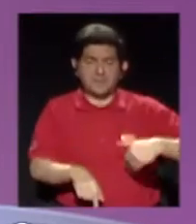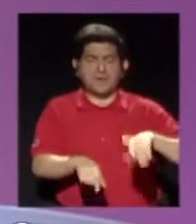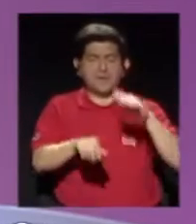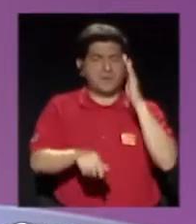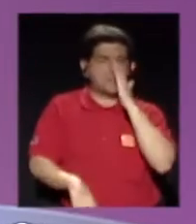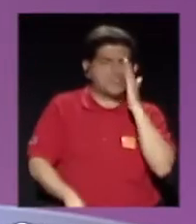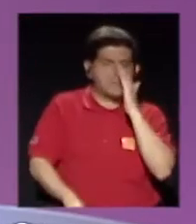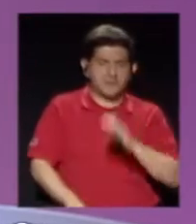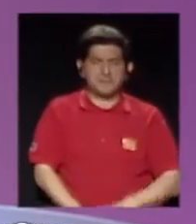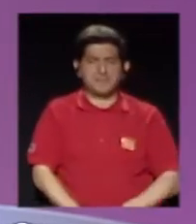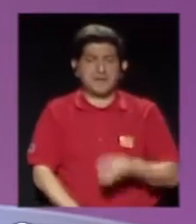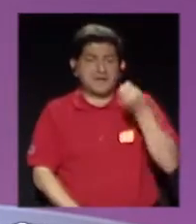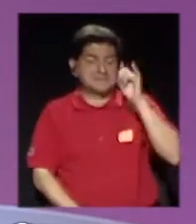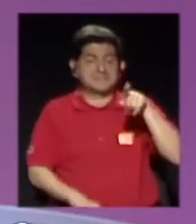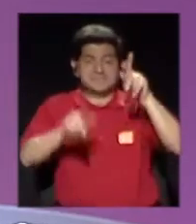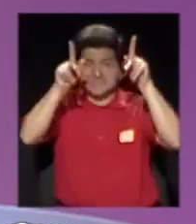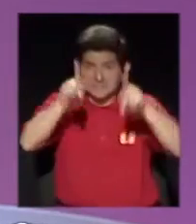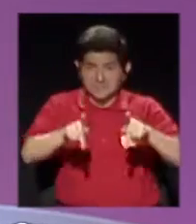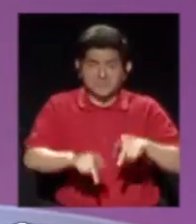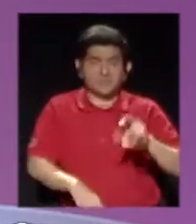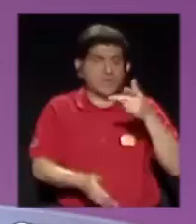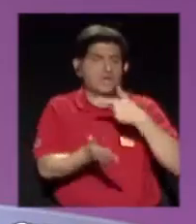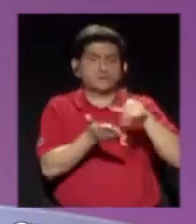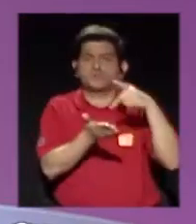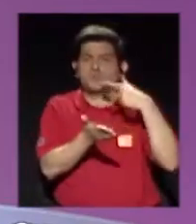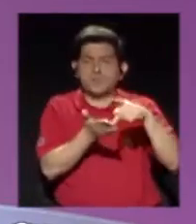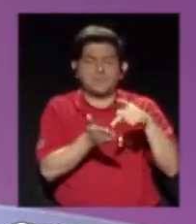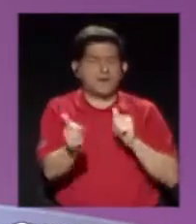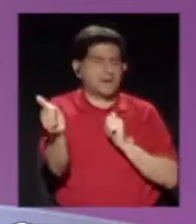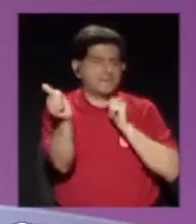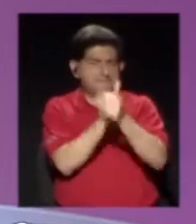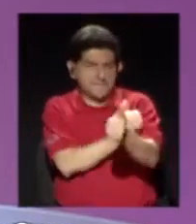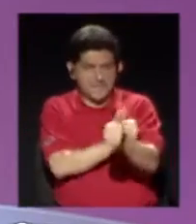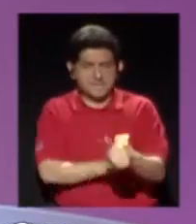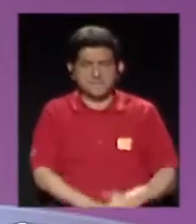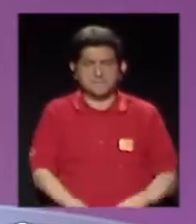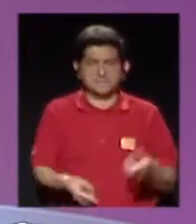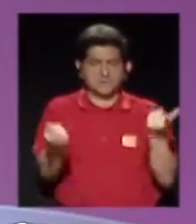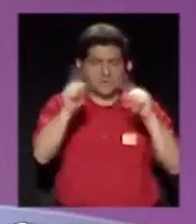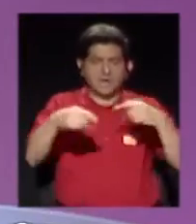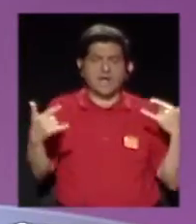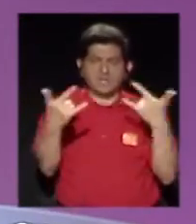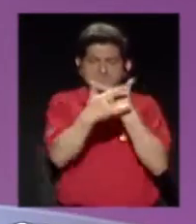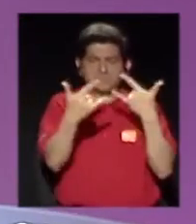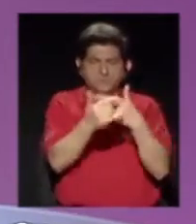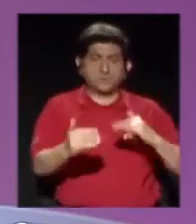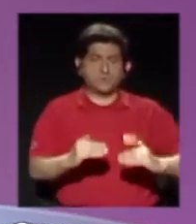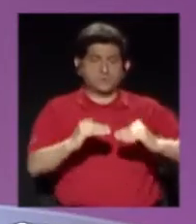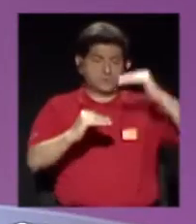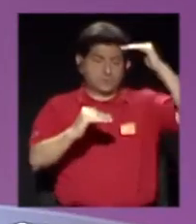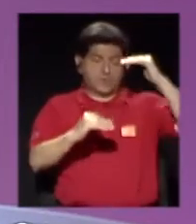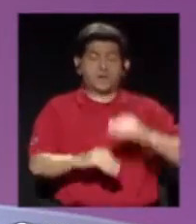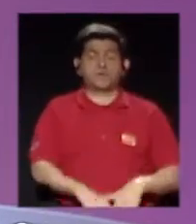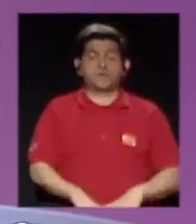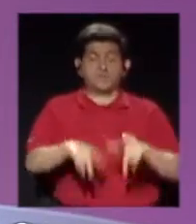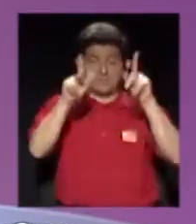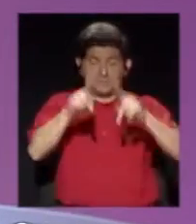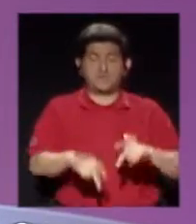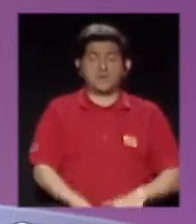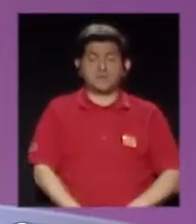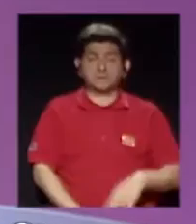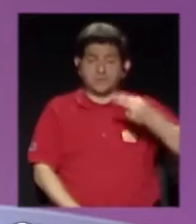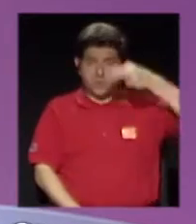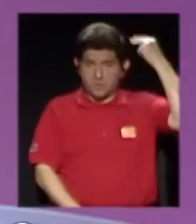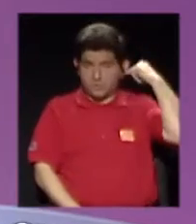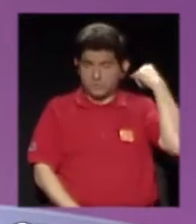si ellos no no pagan un peaje en el caso de las maras que es más alto por ser homosexual o en el